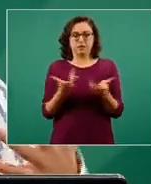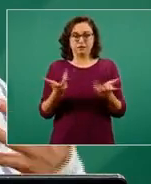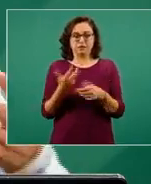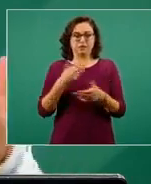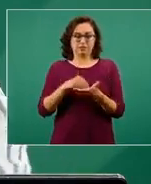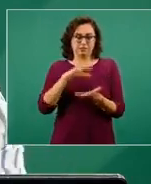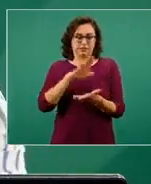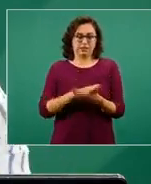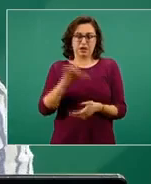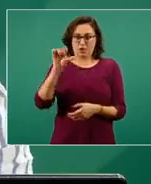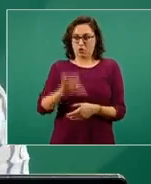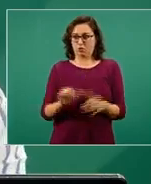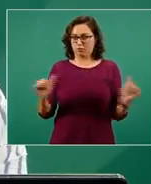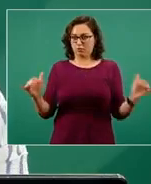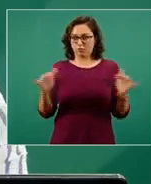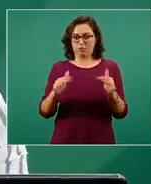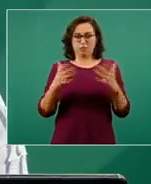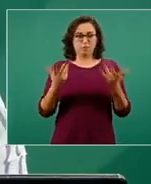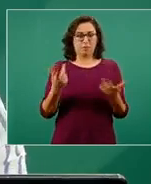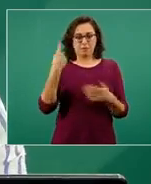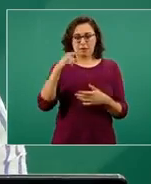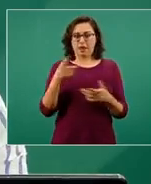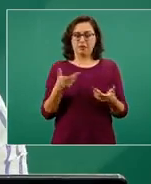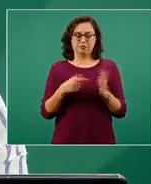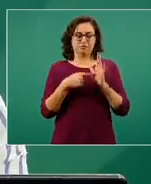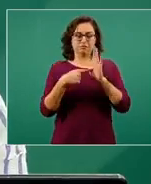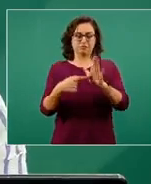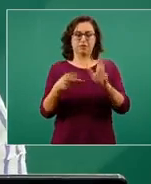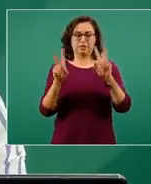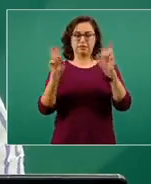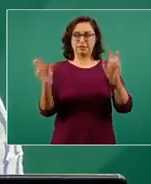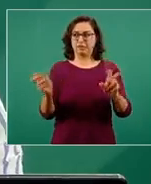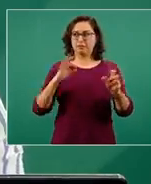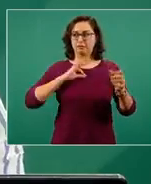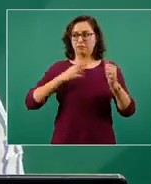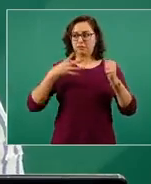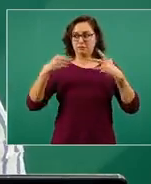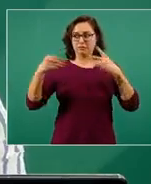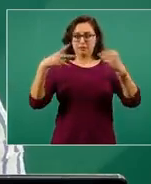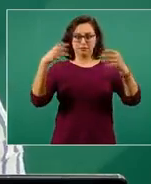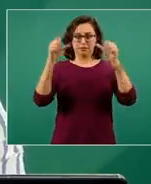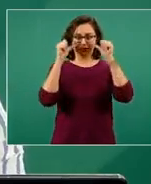concertada de la nación mexicana en la respuesta a la epidemia, y en este